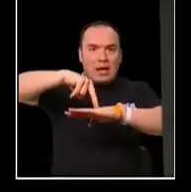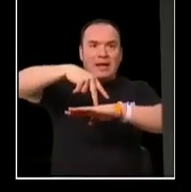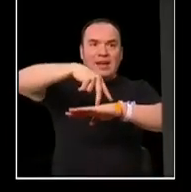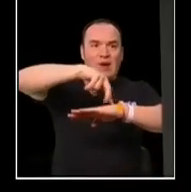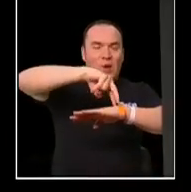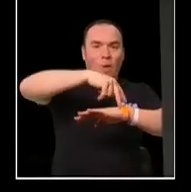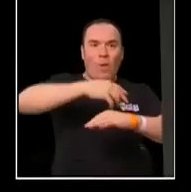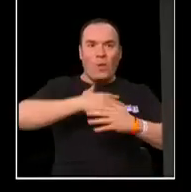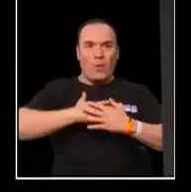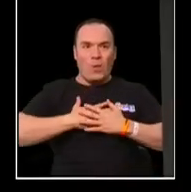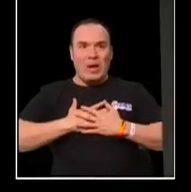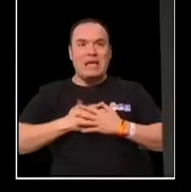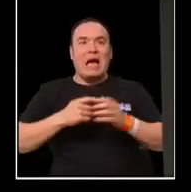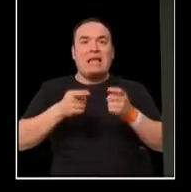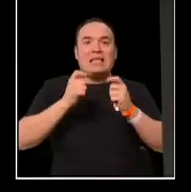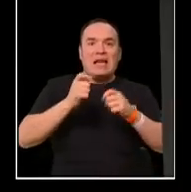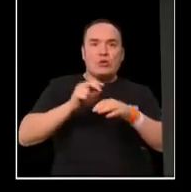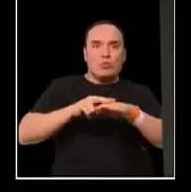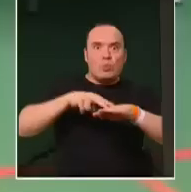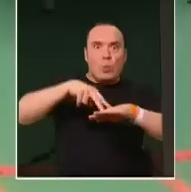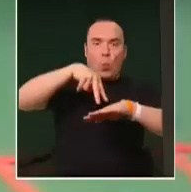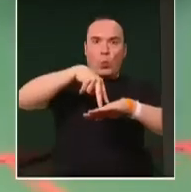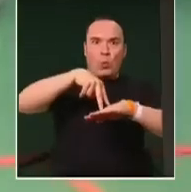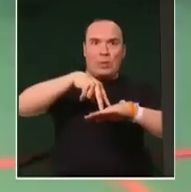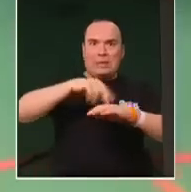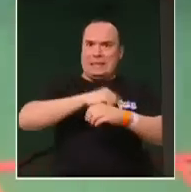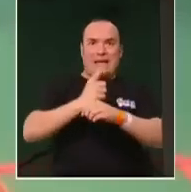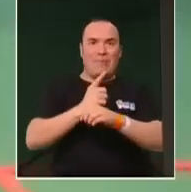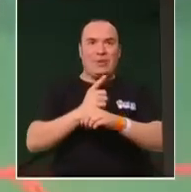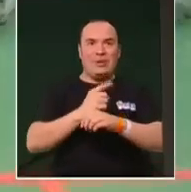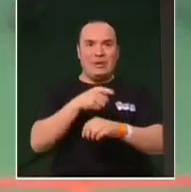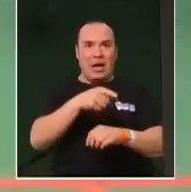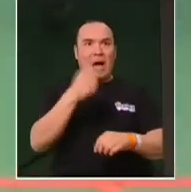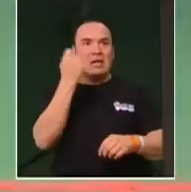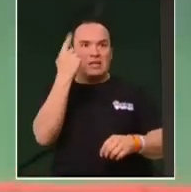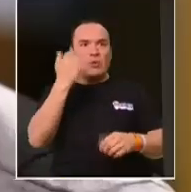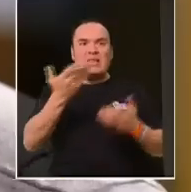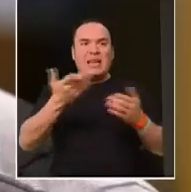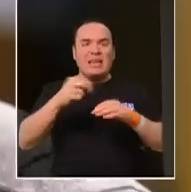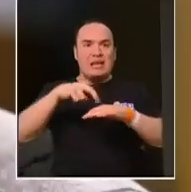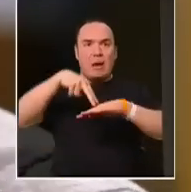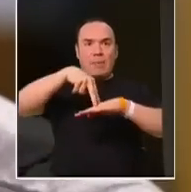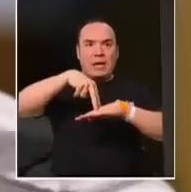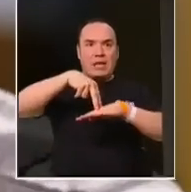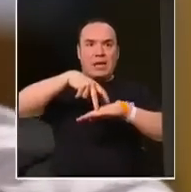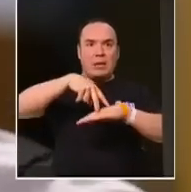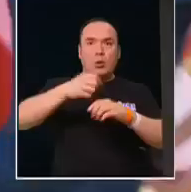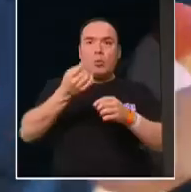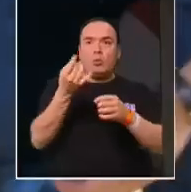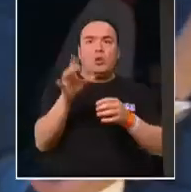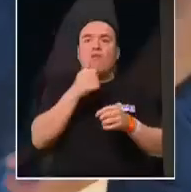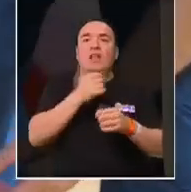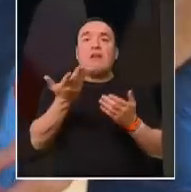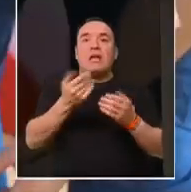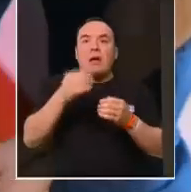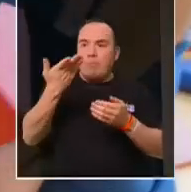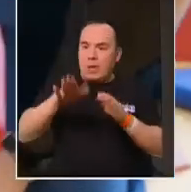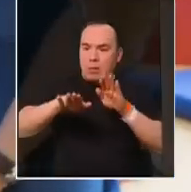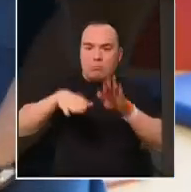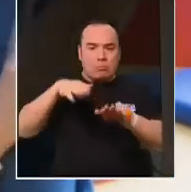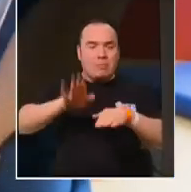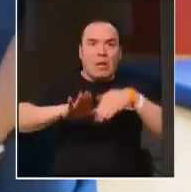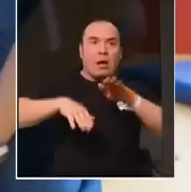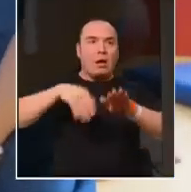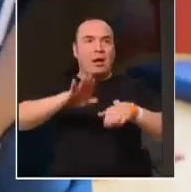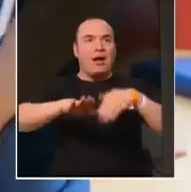Porque empezó a intentar pararse al tiro y ya se dio cuenta que estando parada era cosa de empezar a mover los pies, ¿no? Dale, avanza.